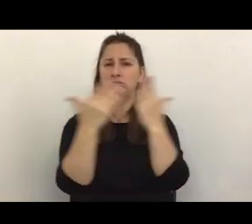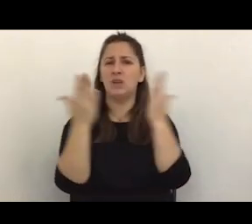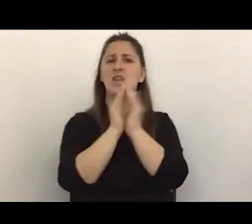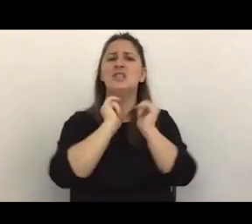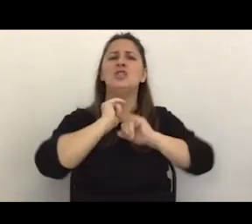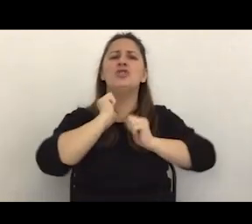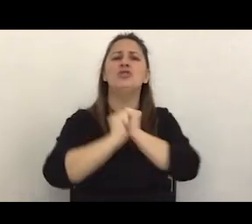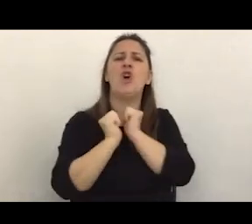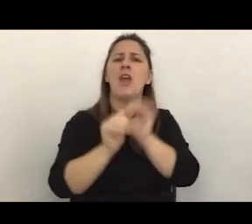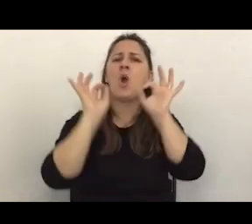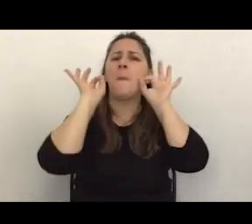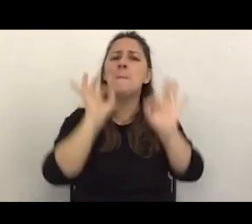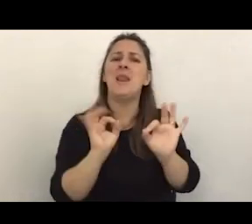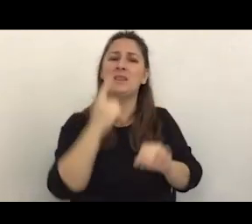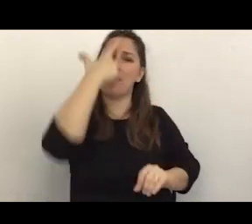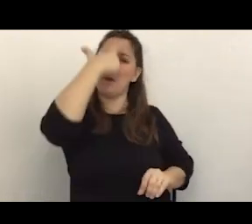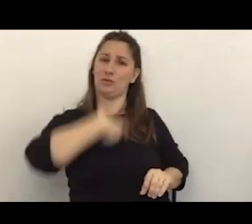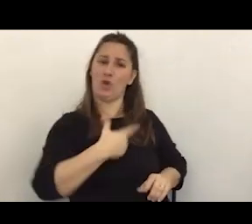historia